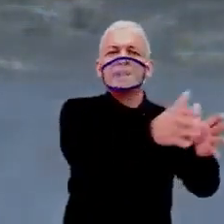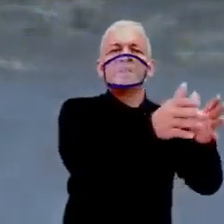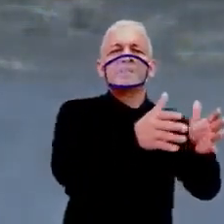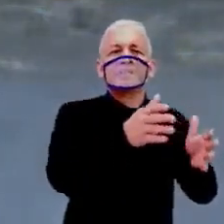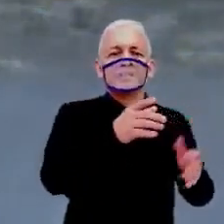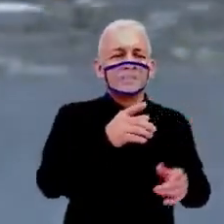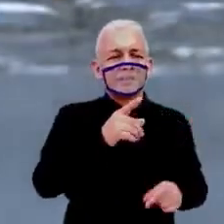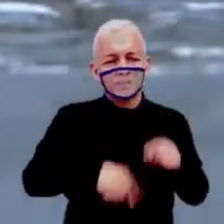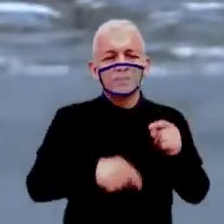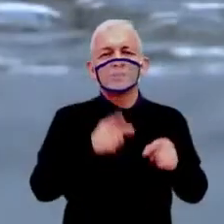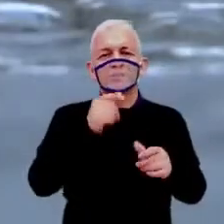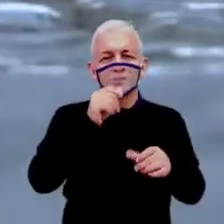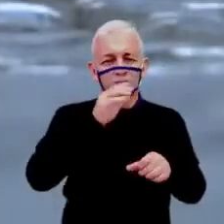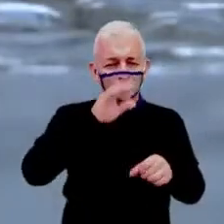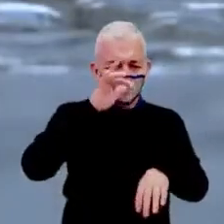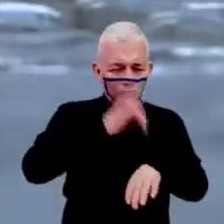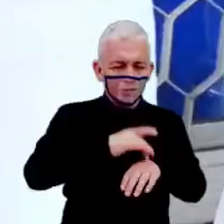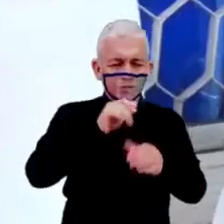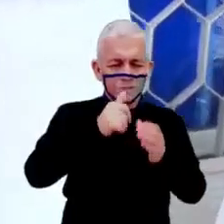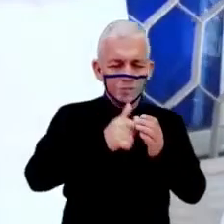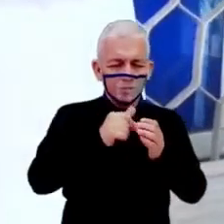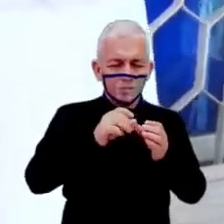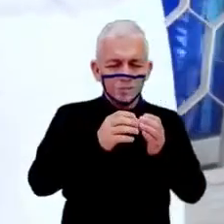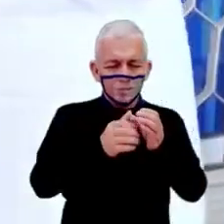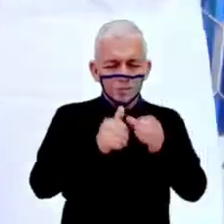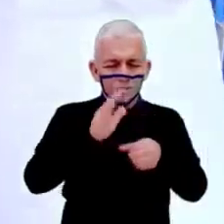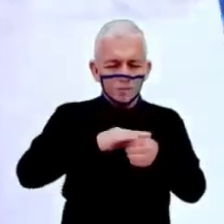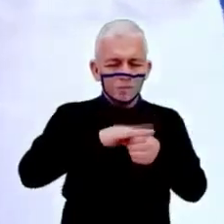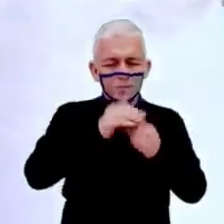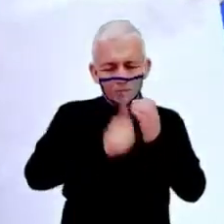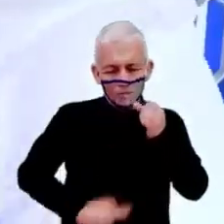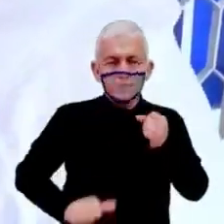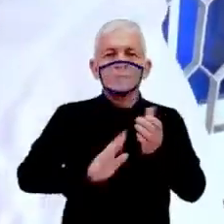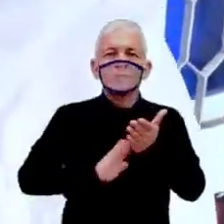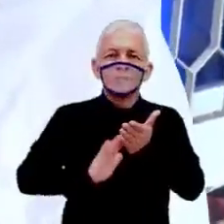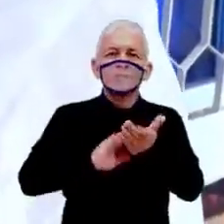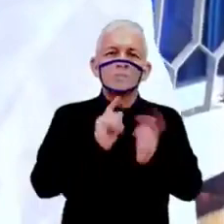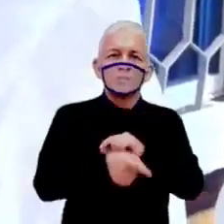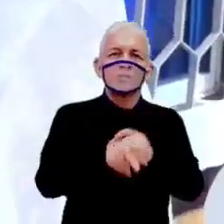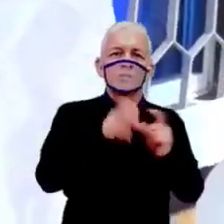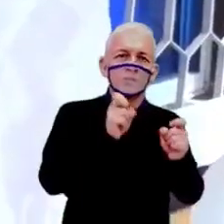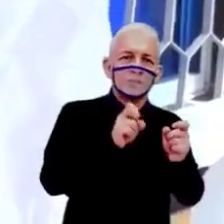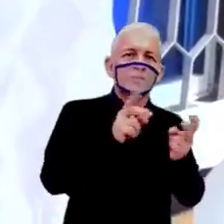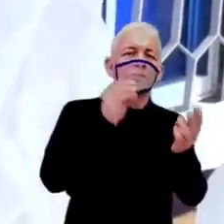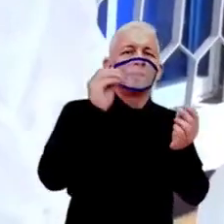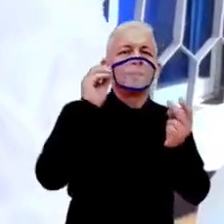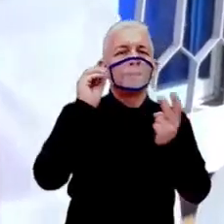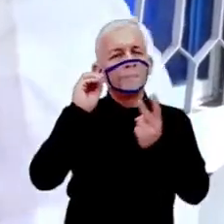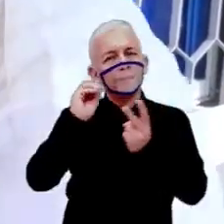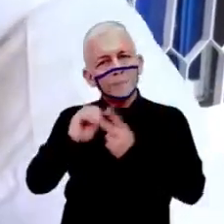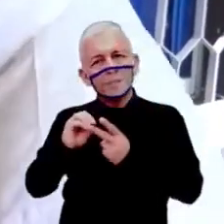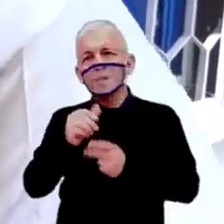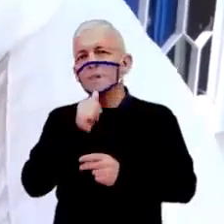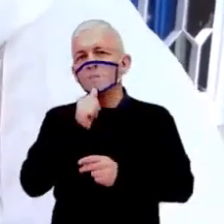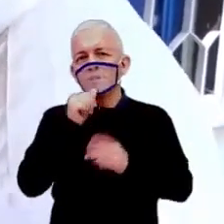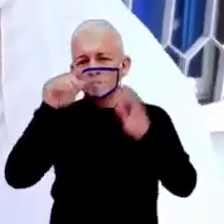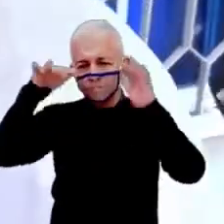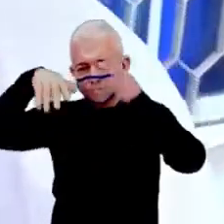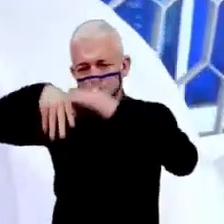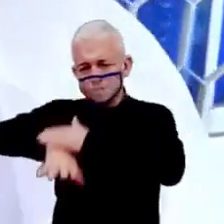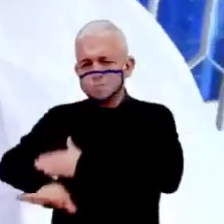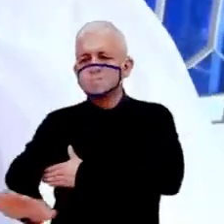podían pavimentar. Vías que quedaban incomunicadas por los arroyos, se le hicieron los boscolver para tener continuidad.